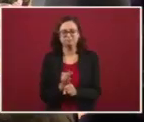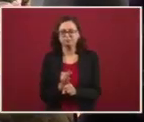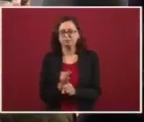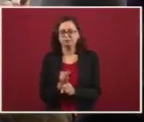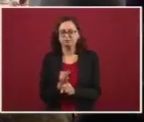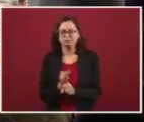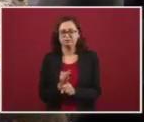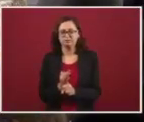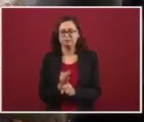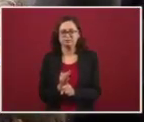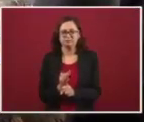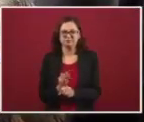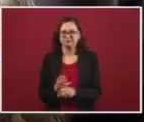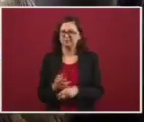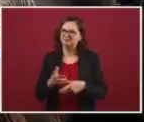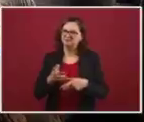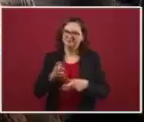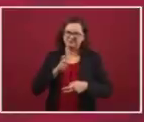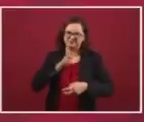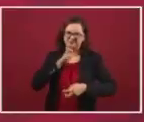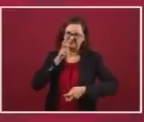bajo